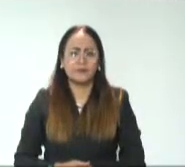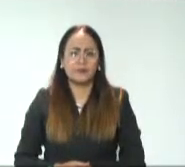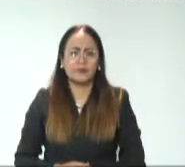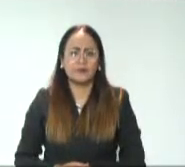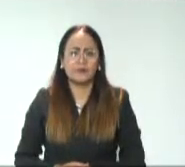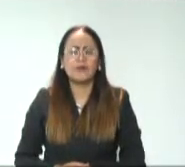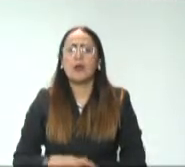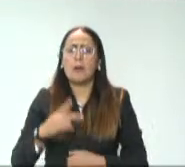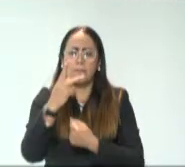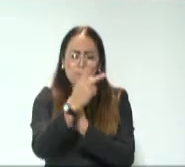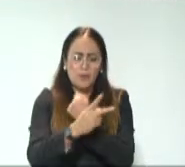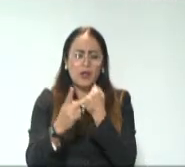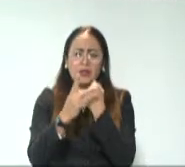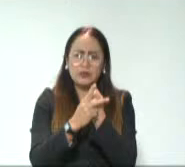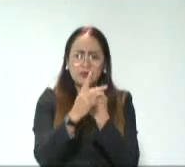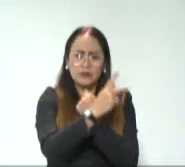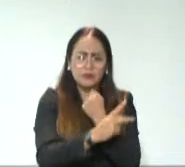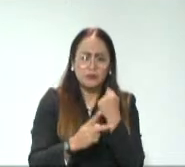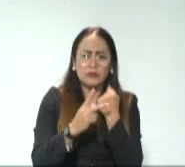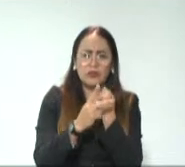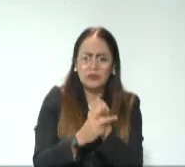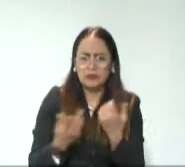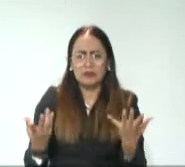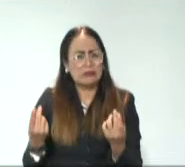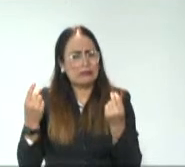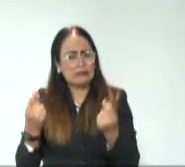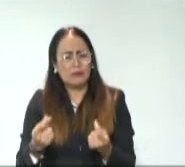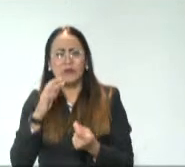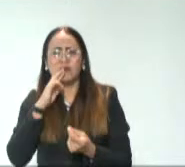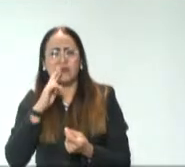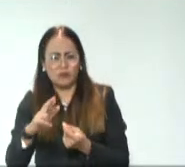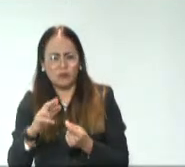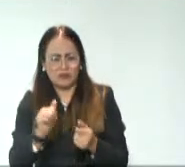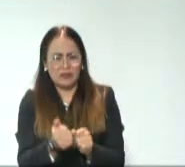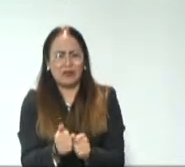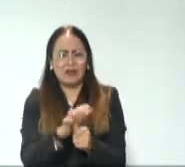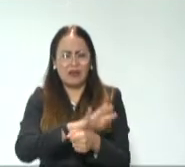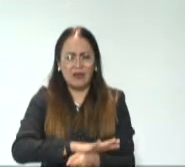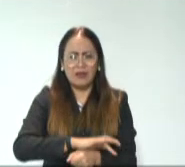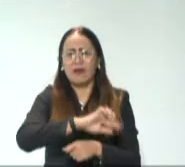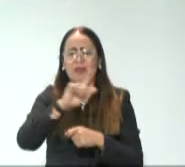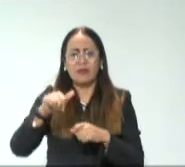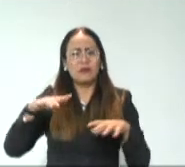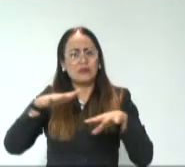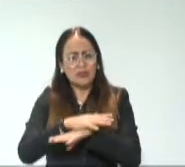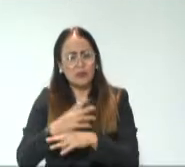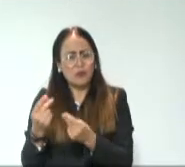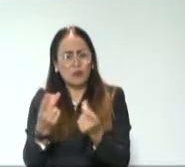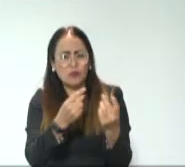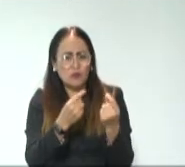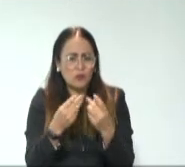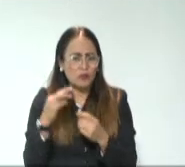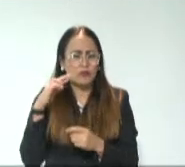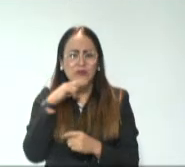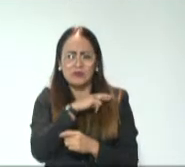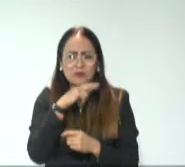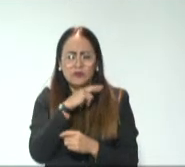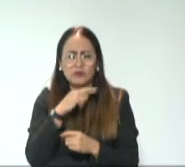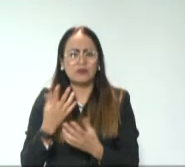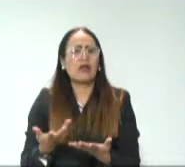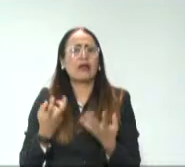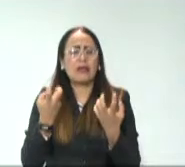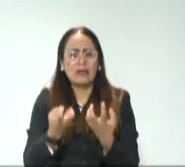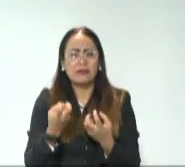medida que los países pasen de la respuesta inmediata a la crisis a los esfuerzos de recuperación a más largo plazo será de Vital